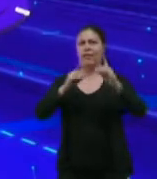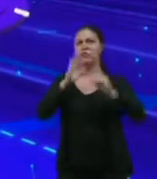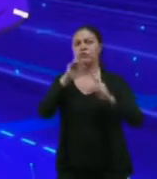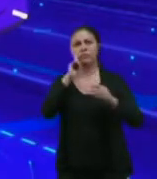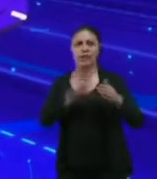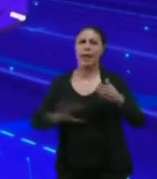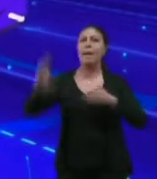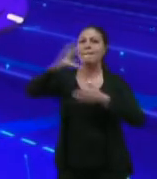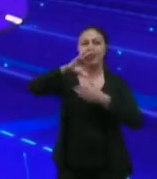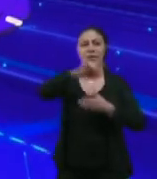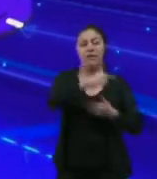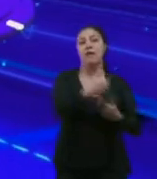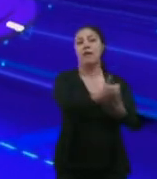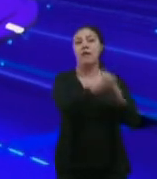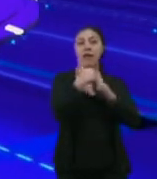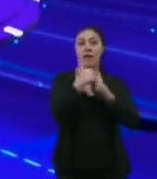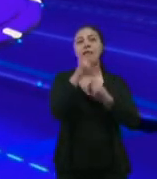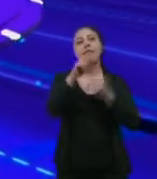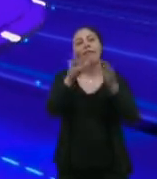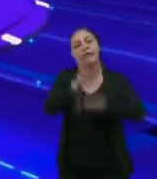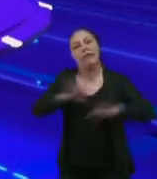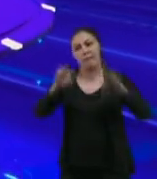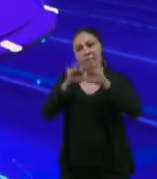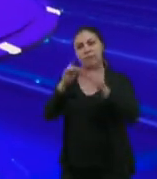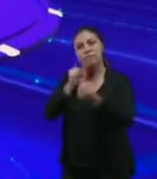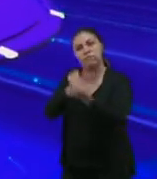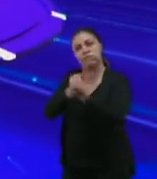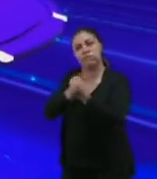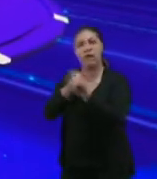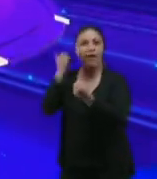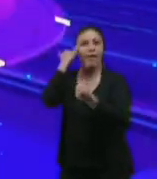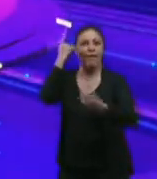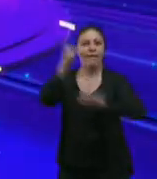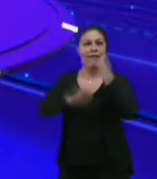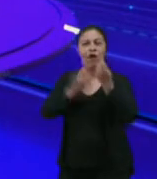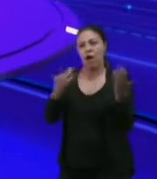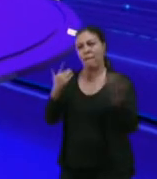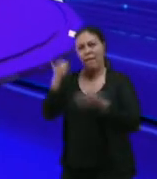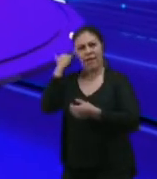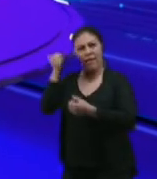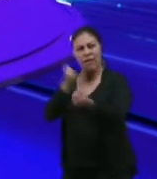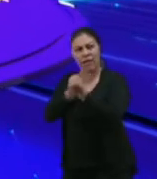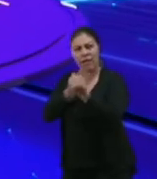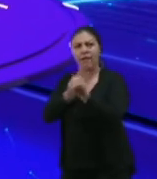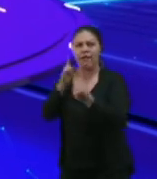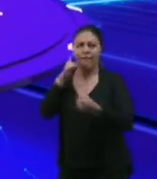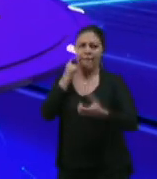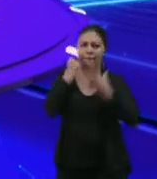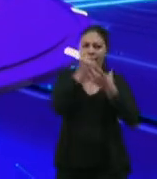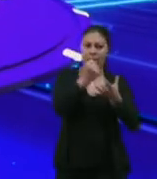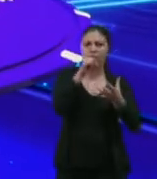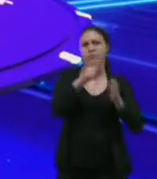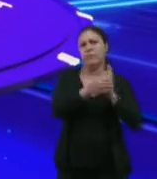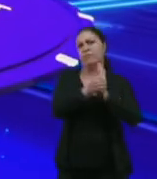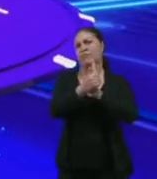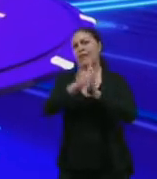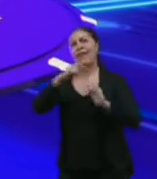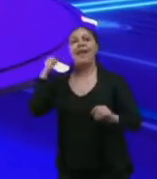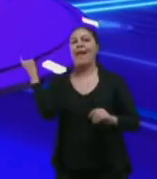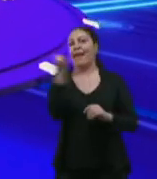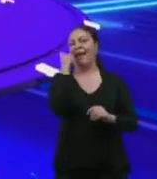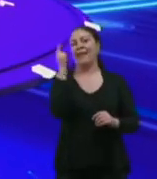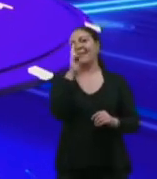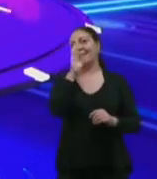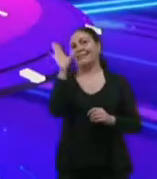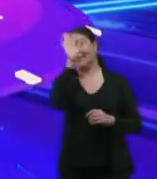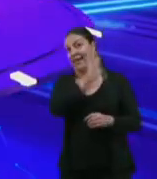hoja de ruta para esto es apoyar el emprendimiento el capital la inversión y el talento en todo el territorio nacional para que la